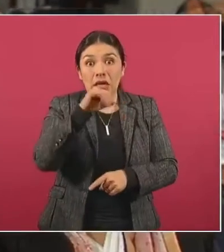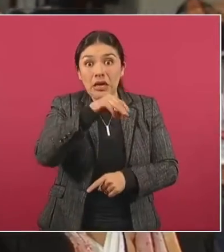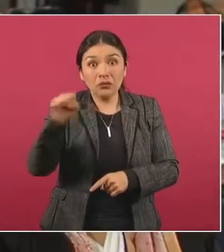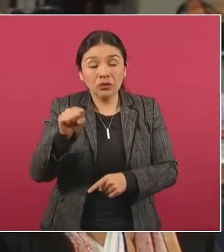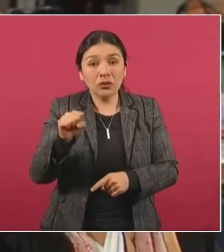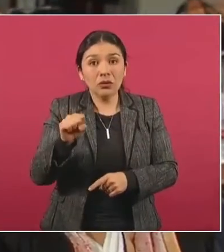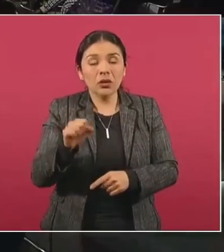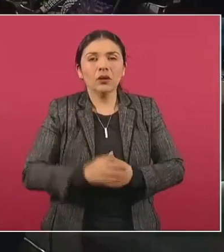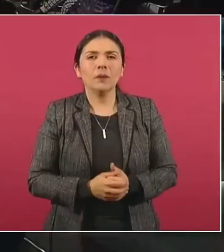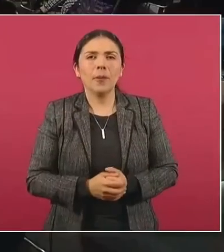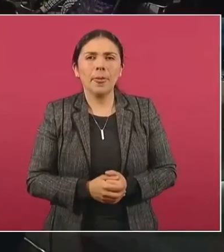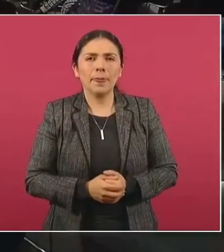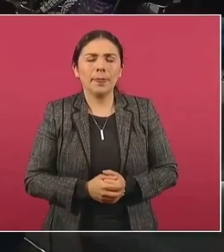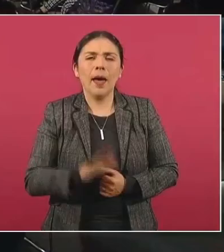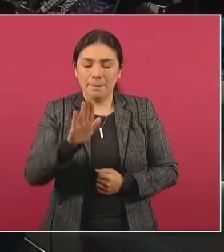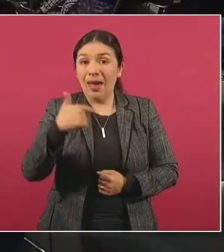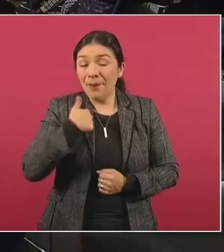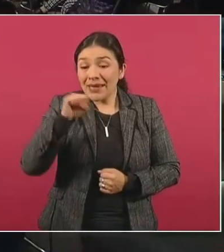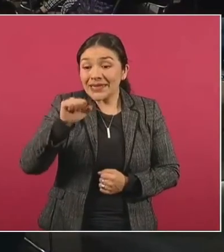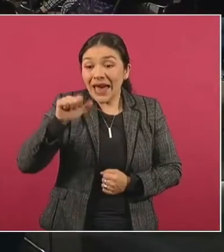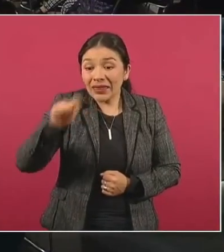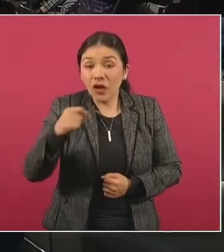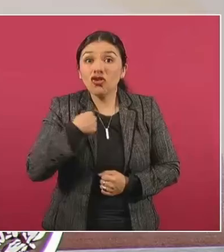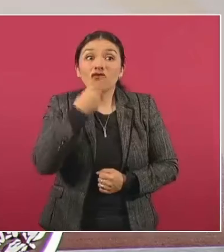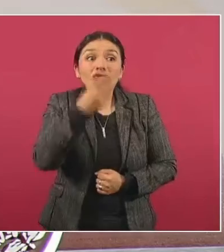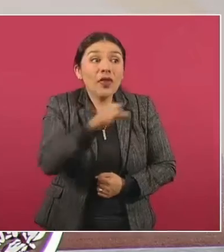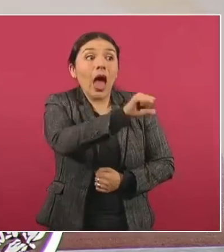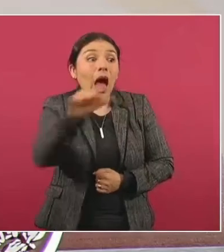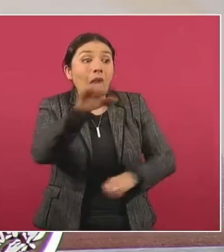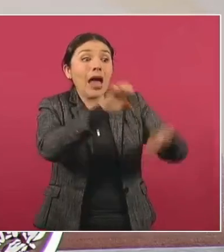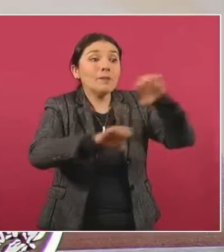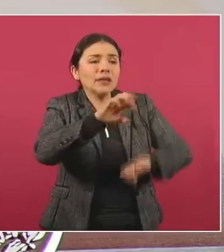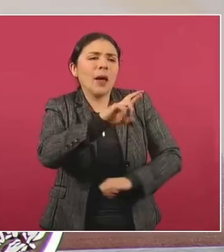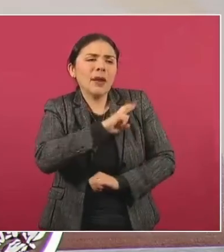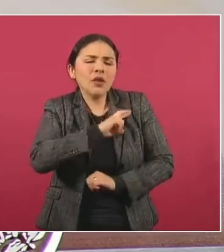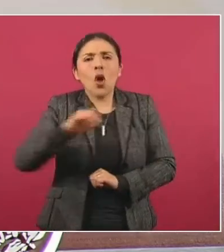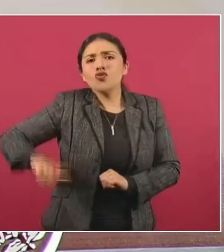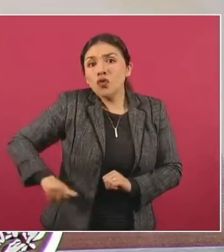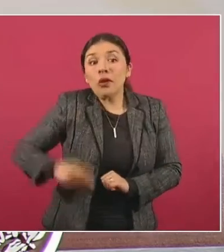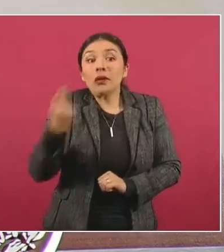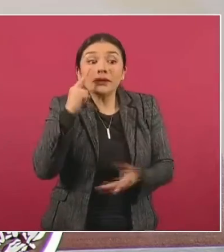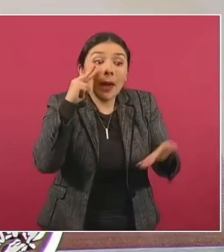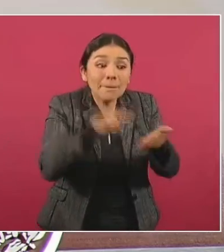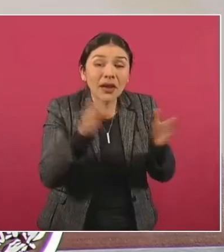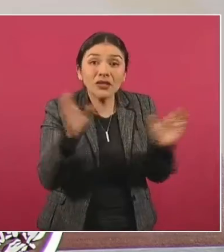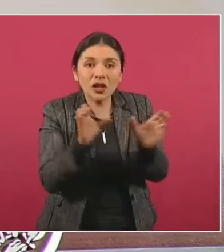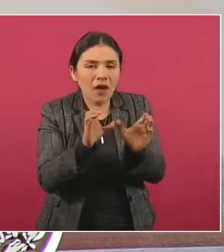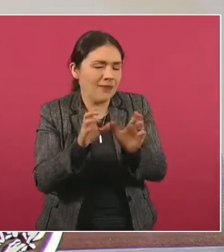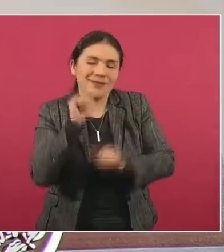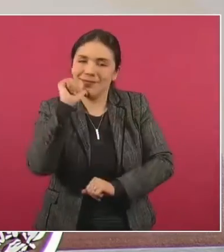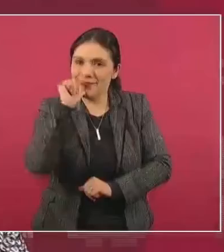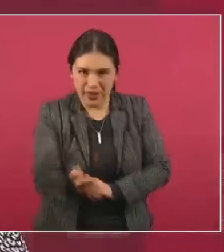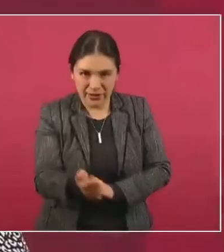Nosotros no pedimos constancia de situación fiscal a ningún ente público ni privado. Lo único que es obligación